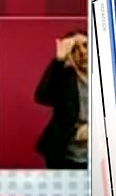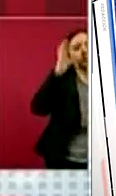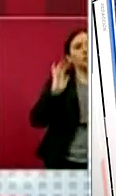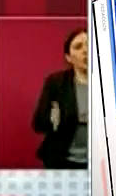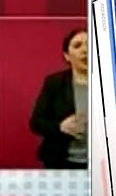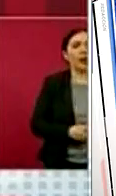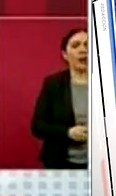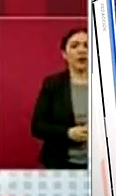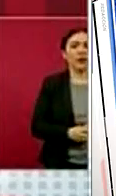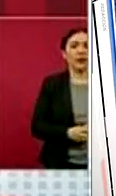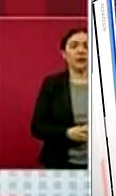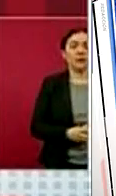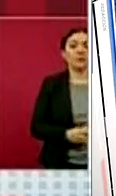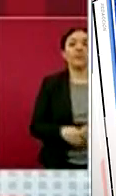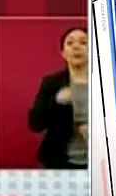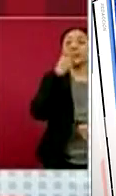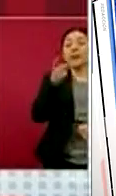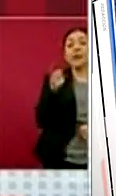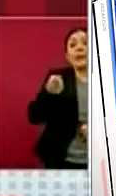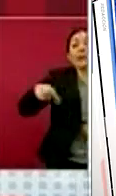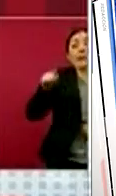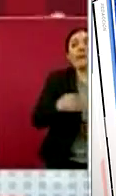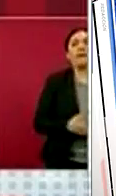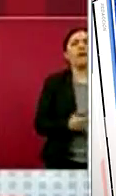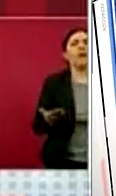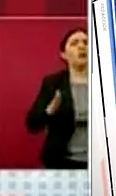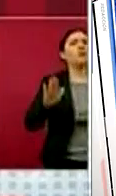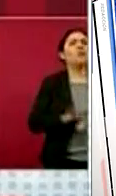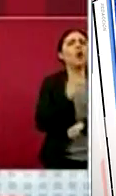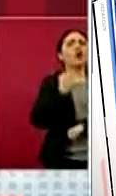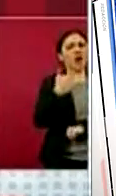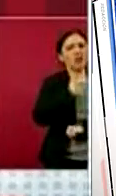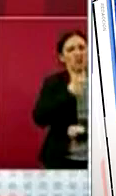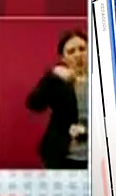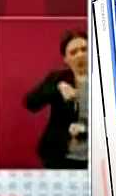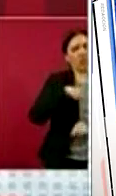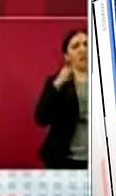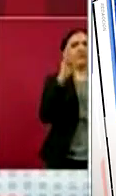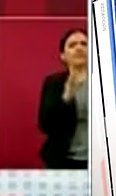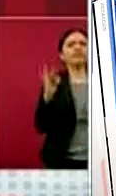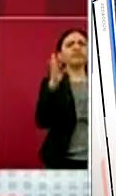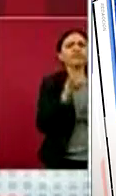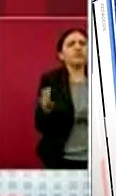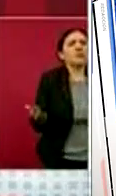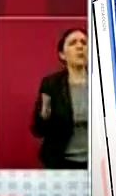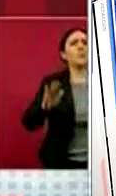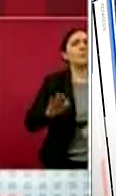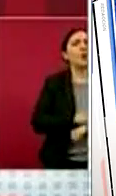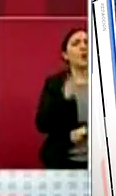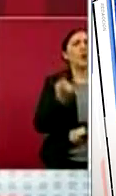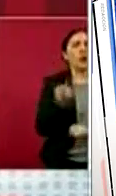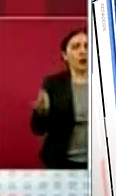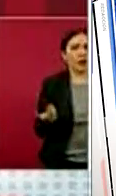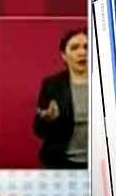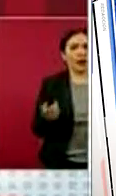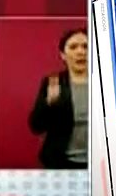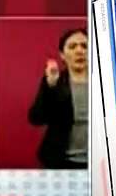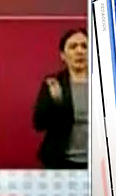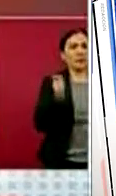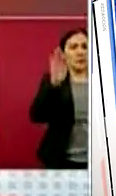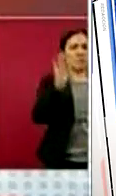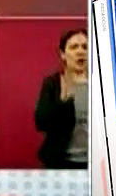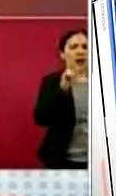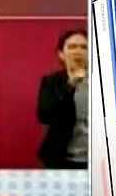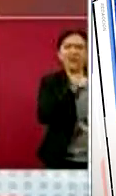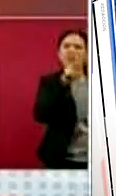presidente López Obrador es que quiere utilizar los nombramientos de embajadores como una